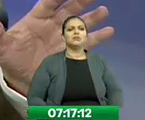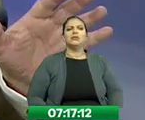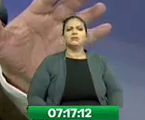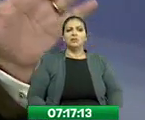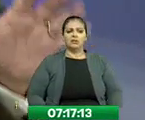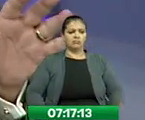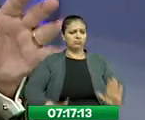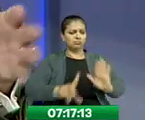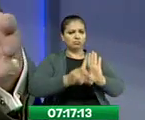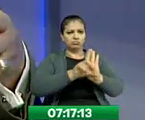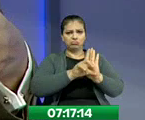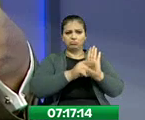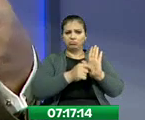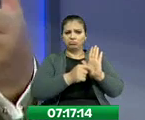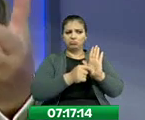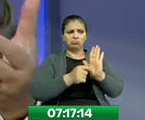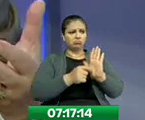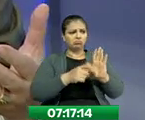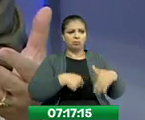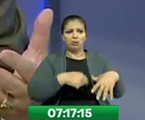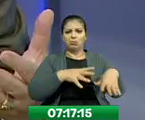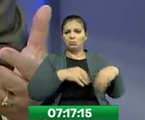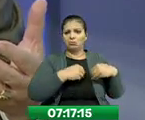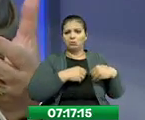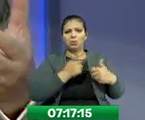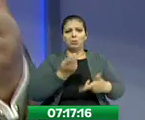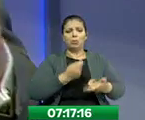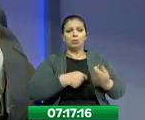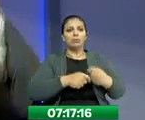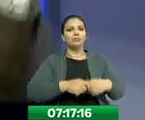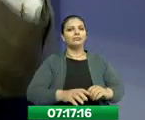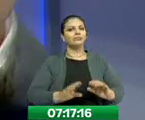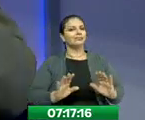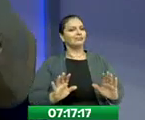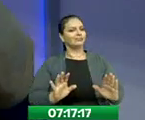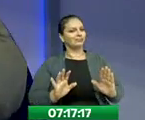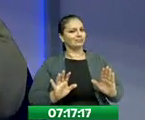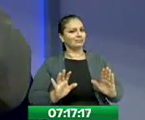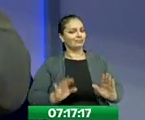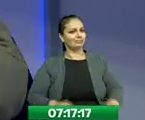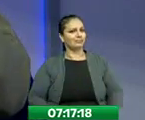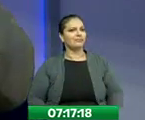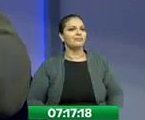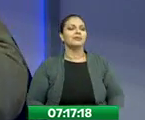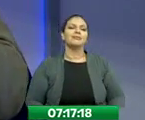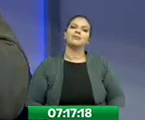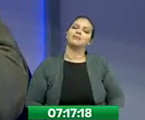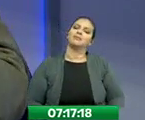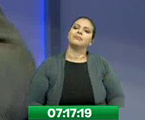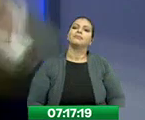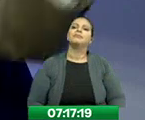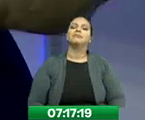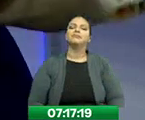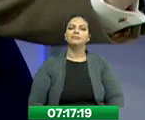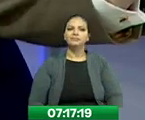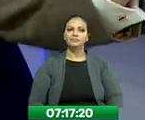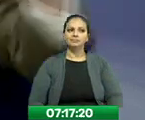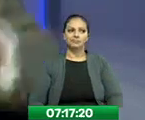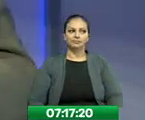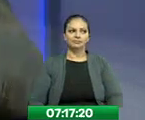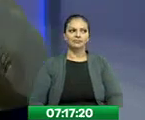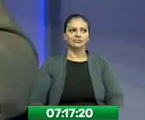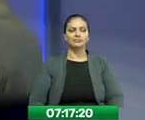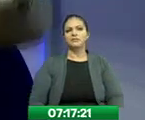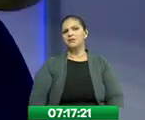¿no? Pero en la práctica, ¿no? No es que los billetes están marcados, esto para inversión